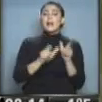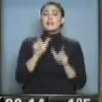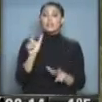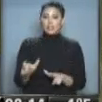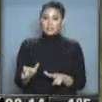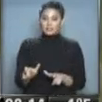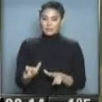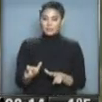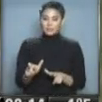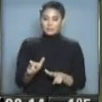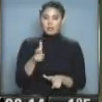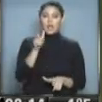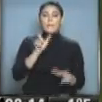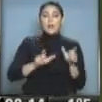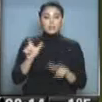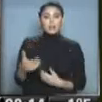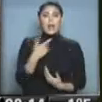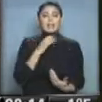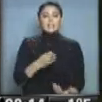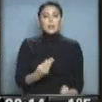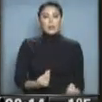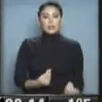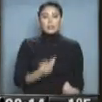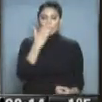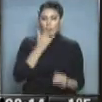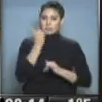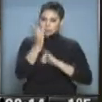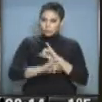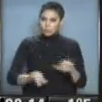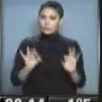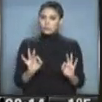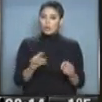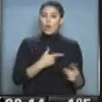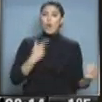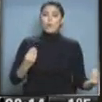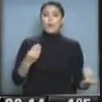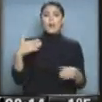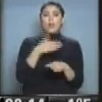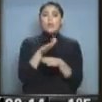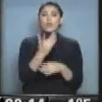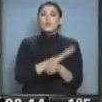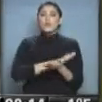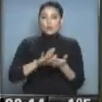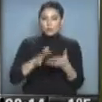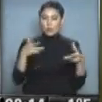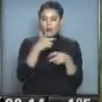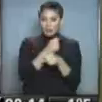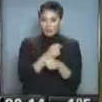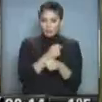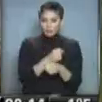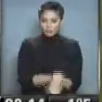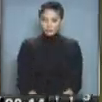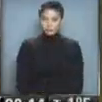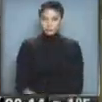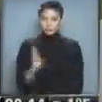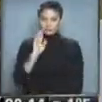gente la gente e quiere saber luego lo ampliaremos Cuáles van a ser los nuevos recorridos de las líneas de colectivo